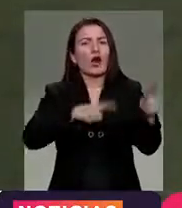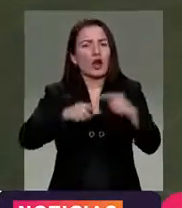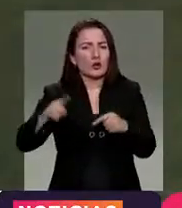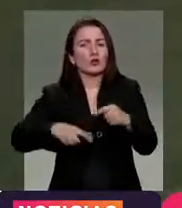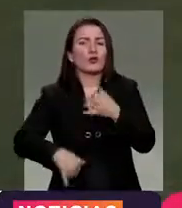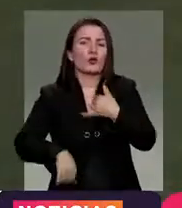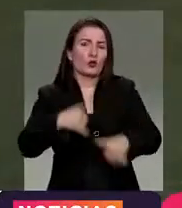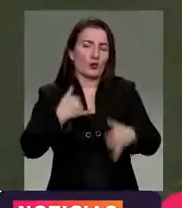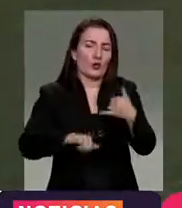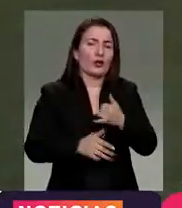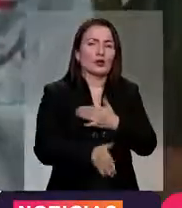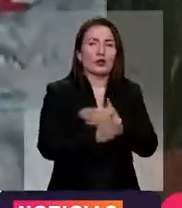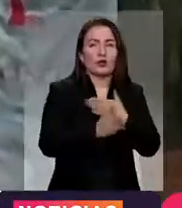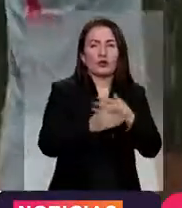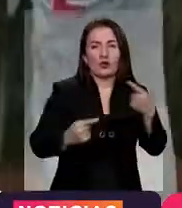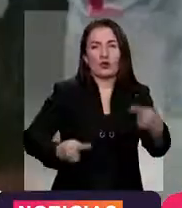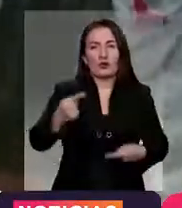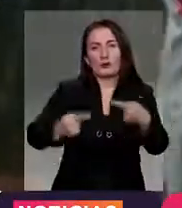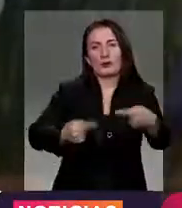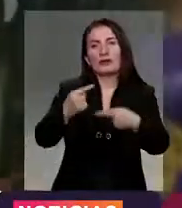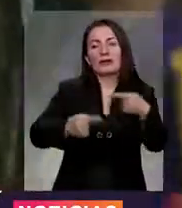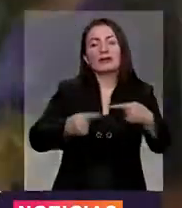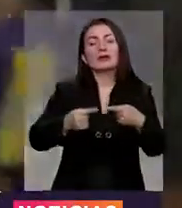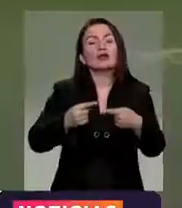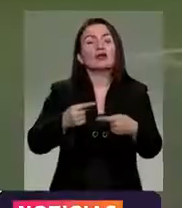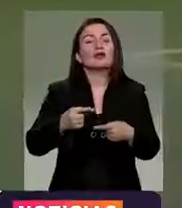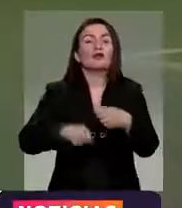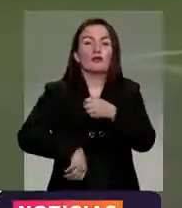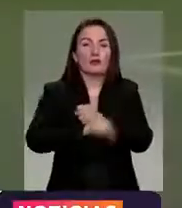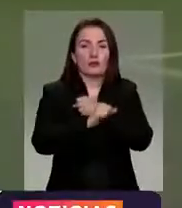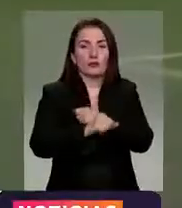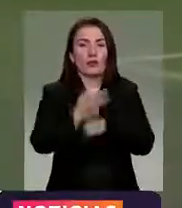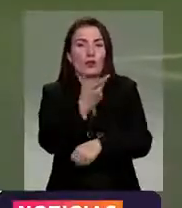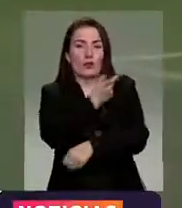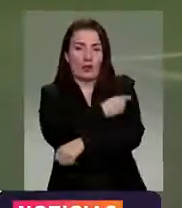de sus jugadores continuarán en competencia en los tradicionales torneos de fútbol del Olaya y el Tabora.